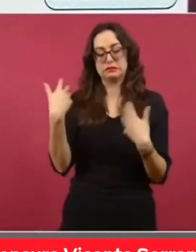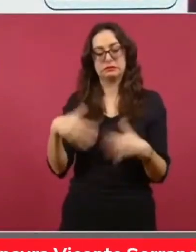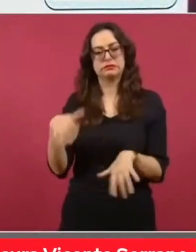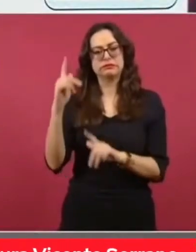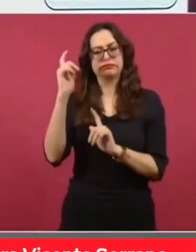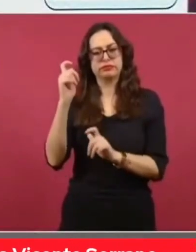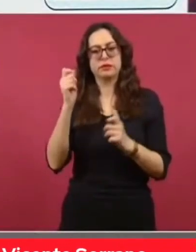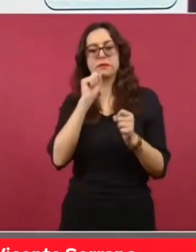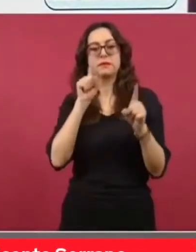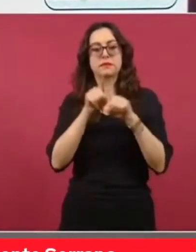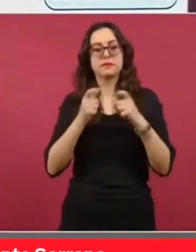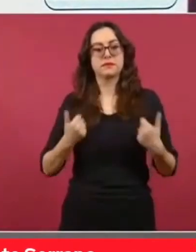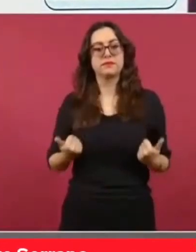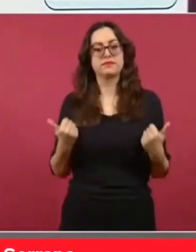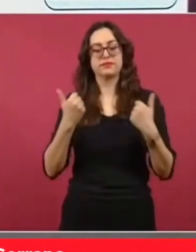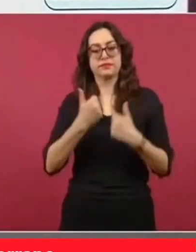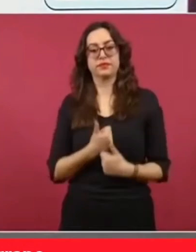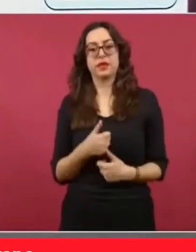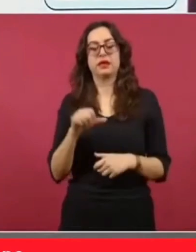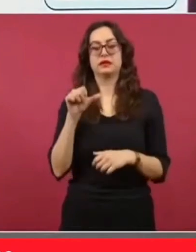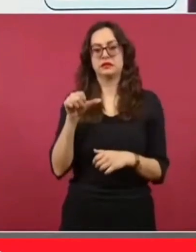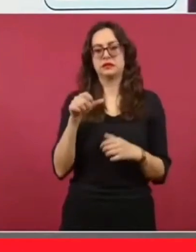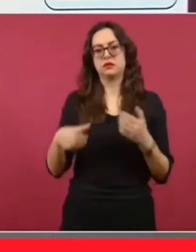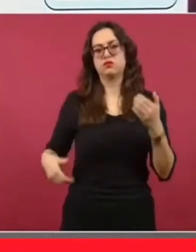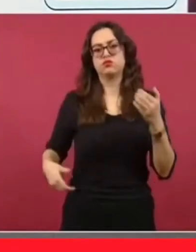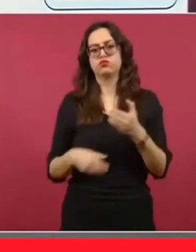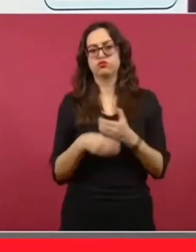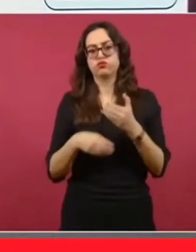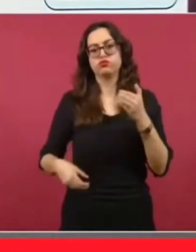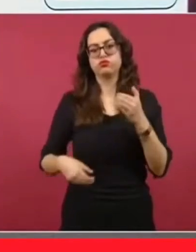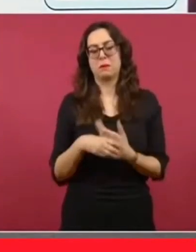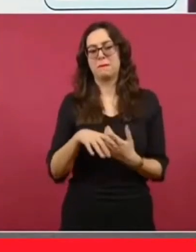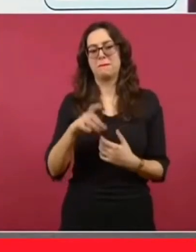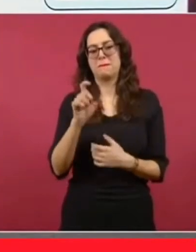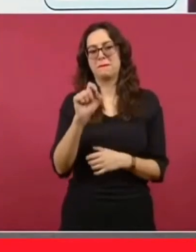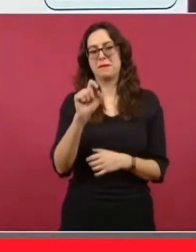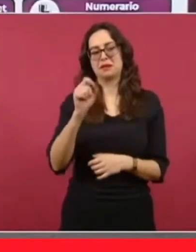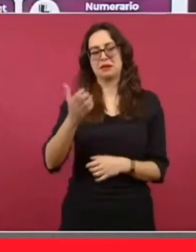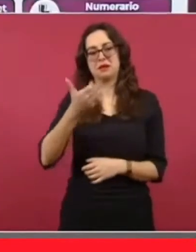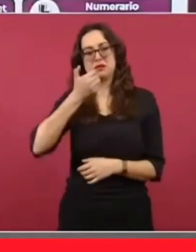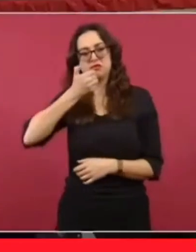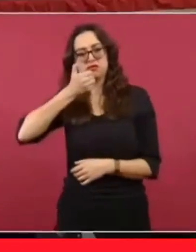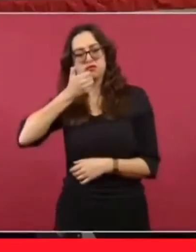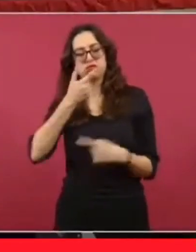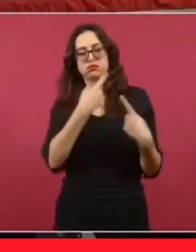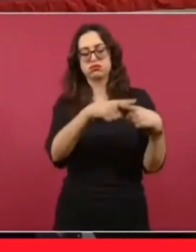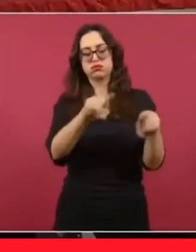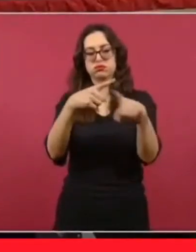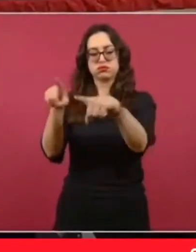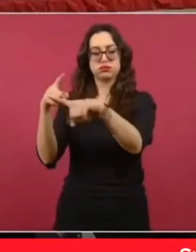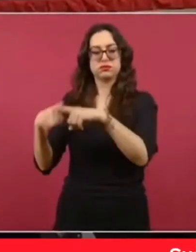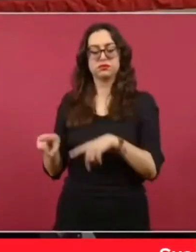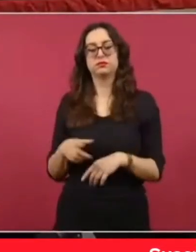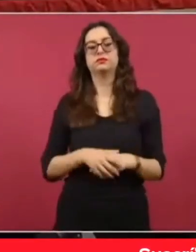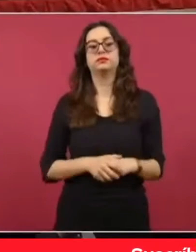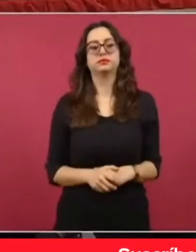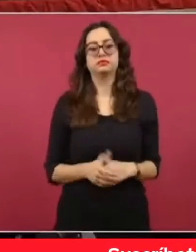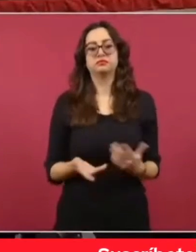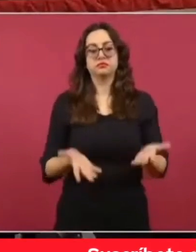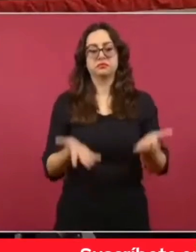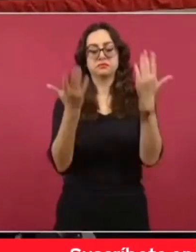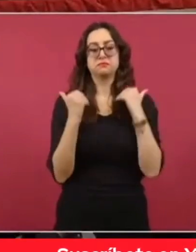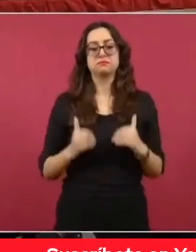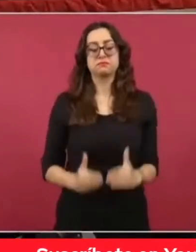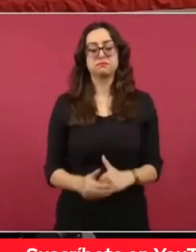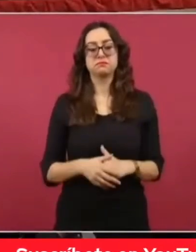chalecos tácticos dieciséis cargadores y traían como veintitantos equipos de radio La que sigue por favor Y esto pues es